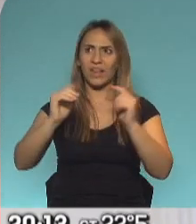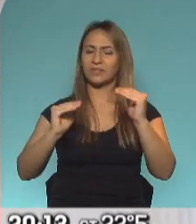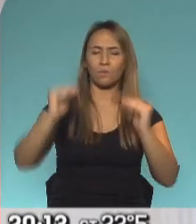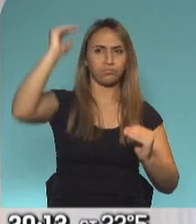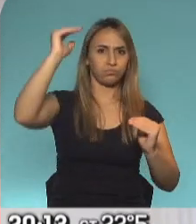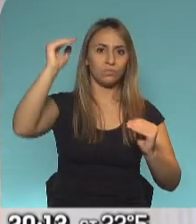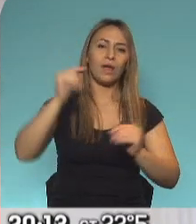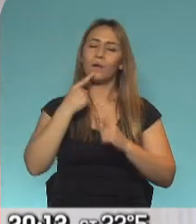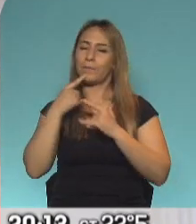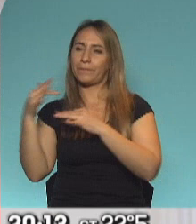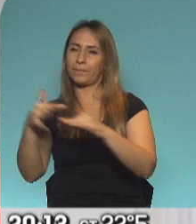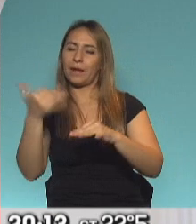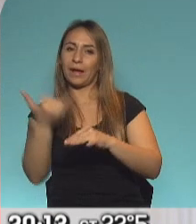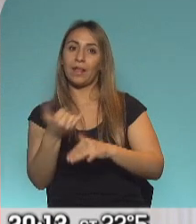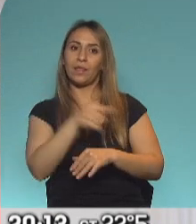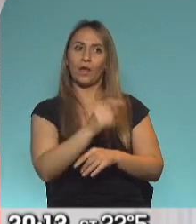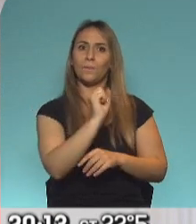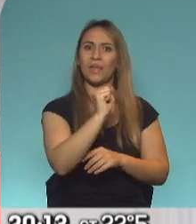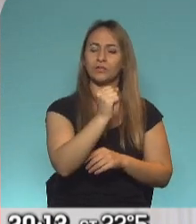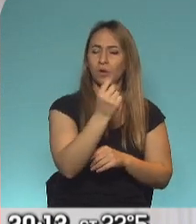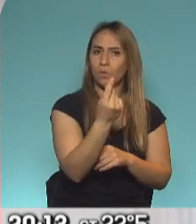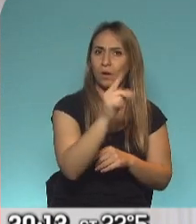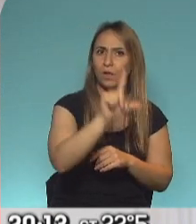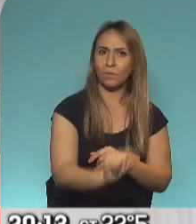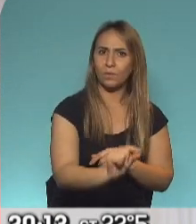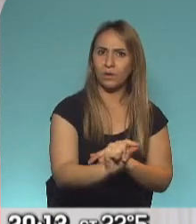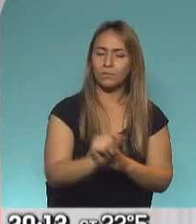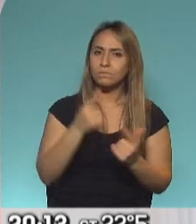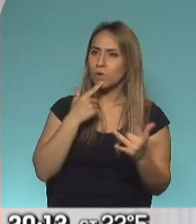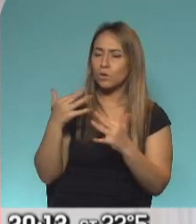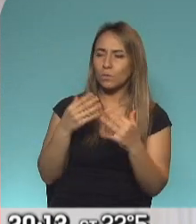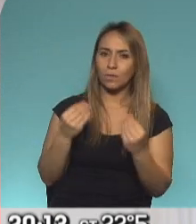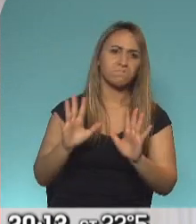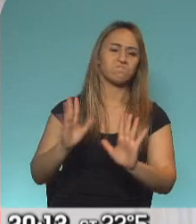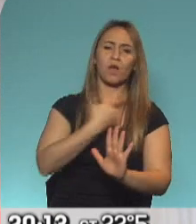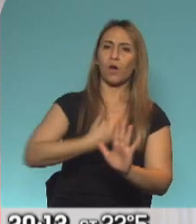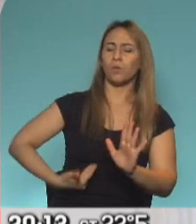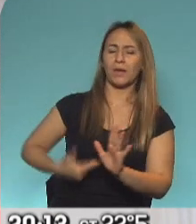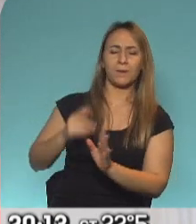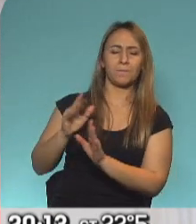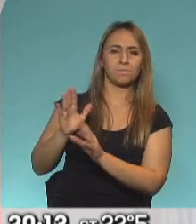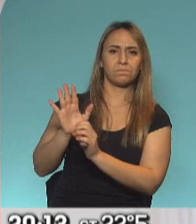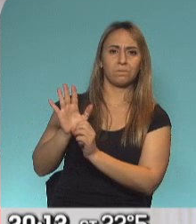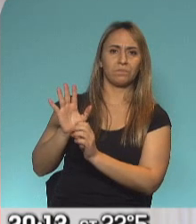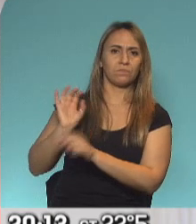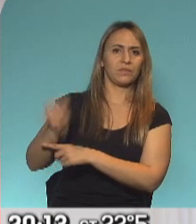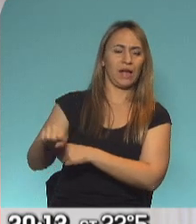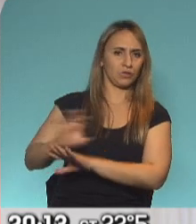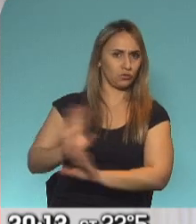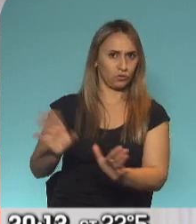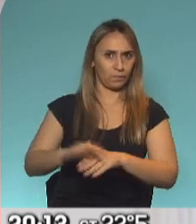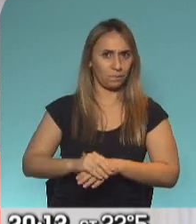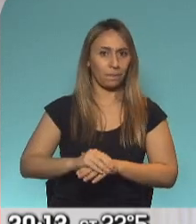los rumores de devaluación. ¿Qué piensa hacer el gobierno en este aspecto? Bueno, en primer lugar, no escuchar esos rumores. En